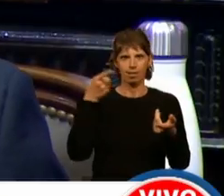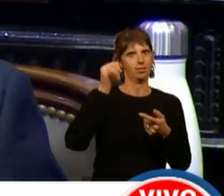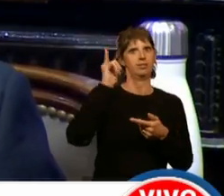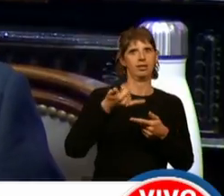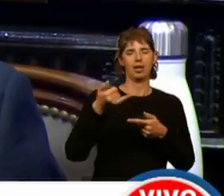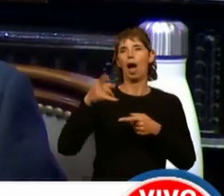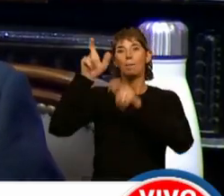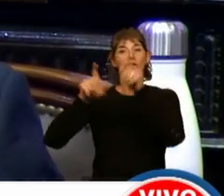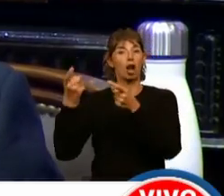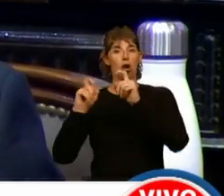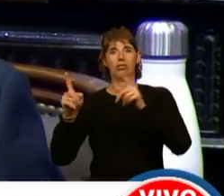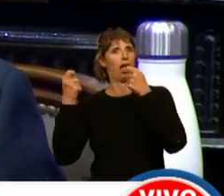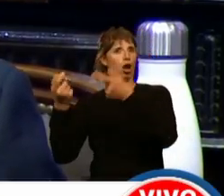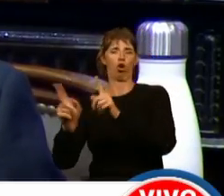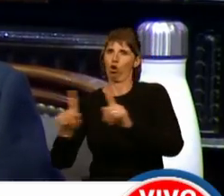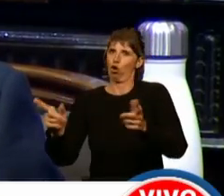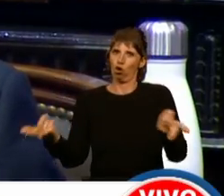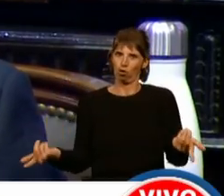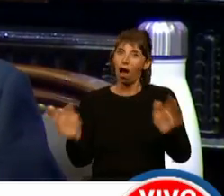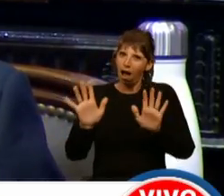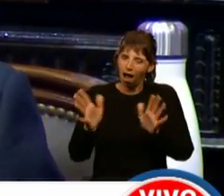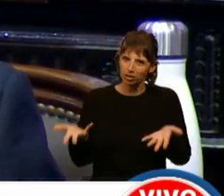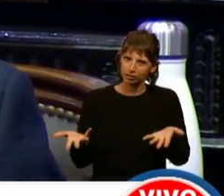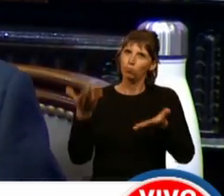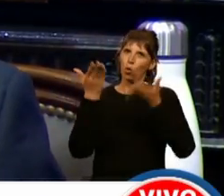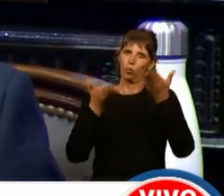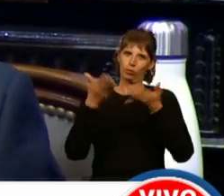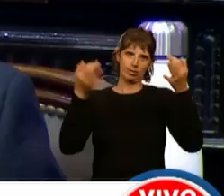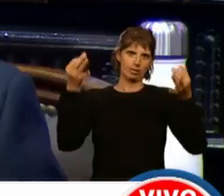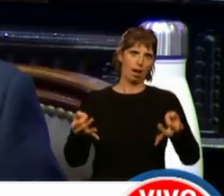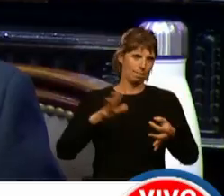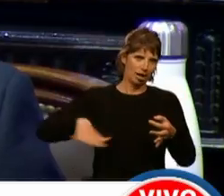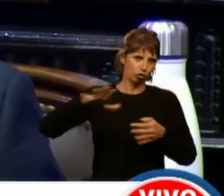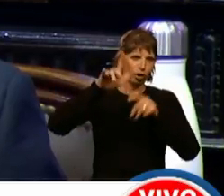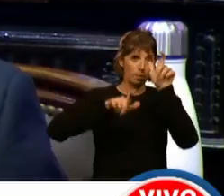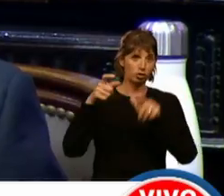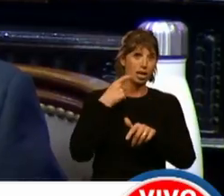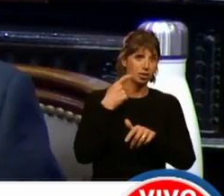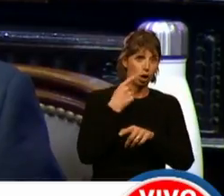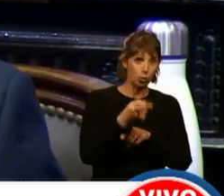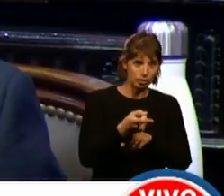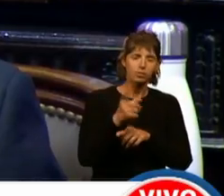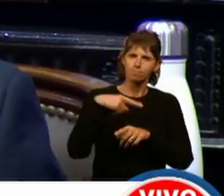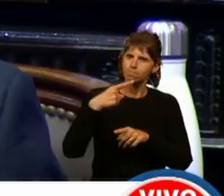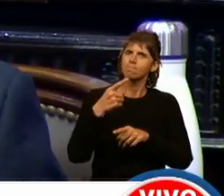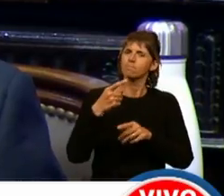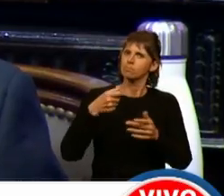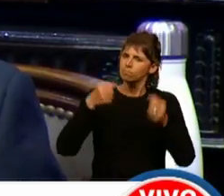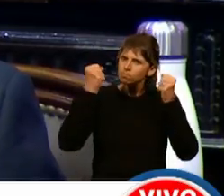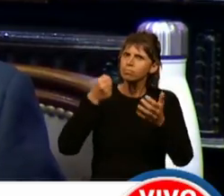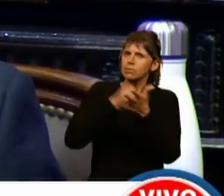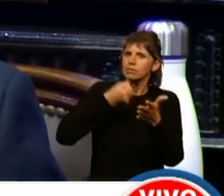esto es para el pueblo de san luís y para todos aquellos y aquellas con provincianas que trabajaron y creyeron que valía la pena